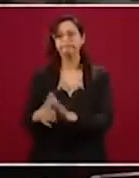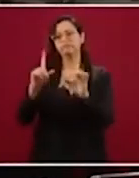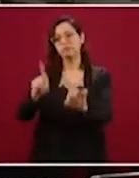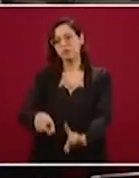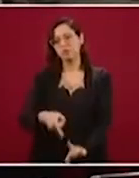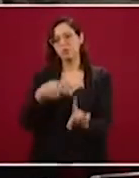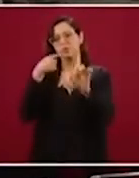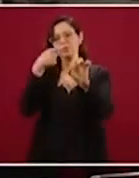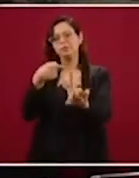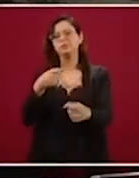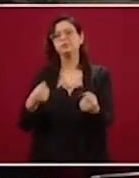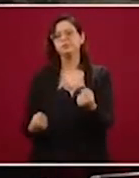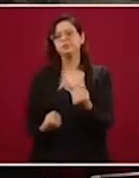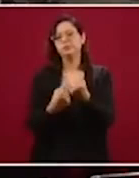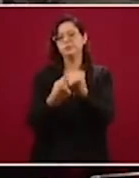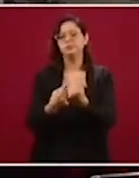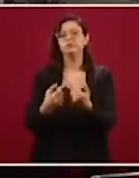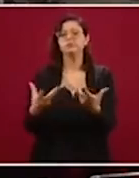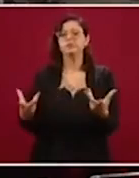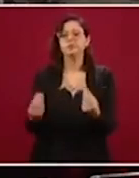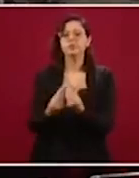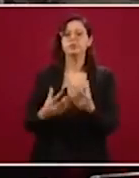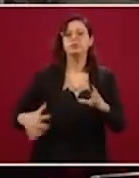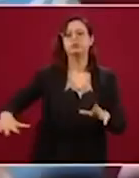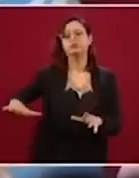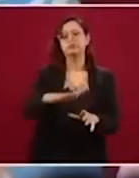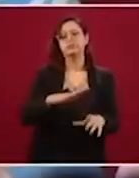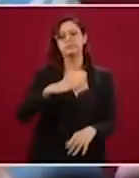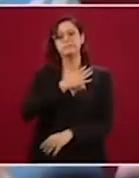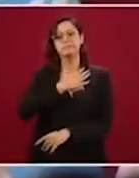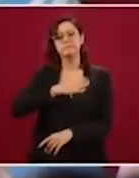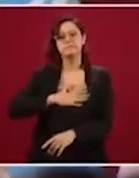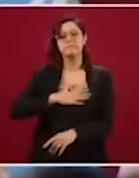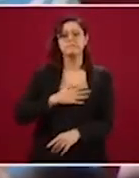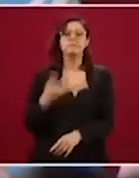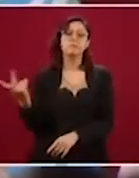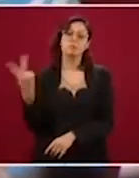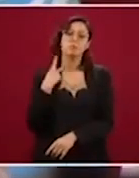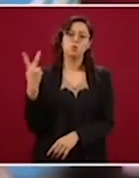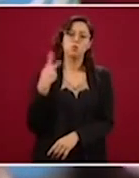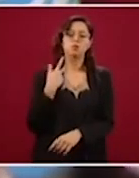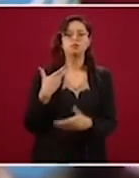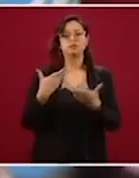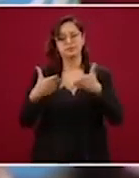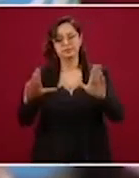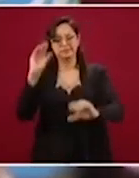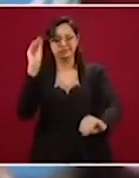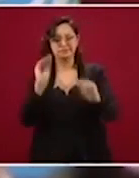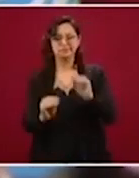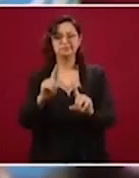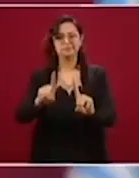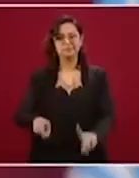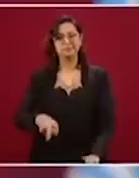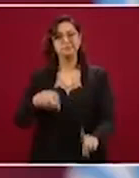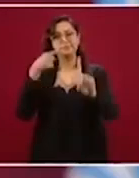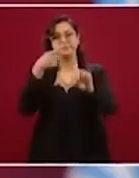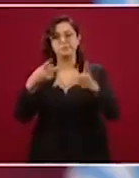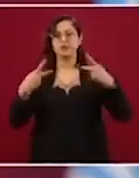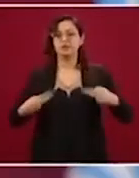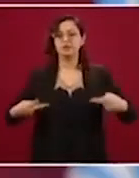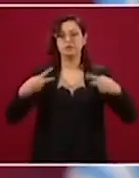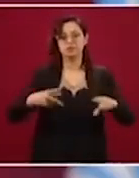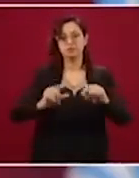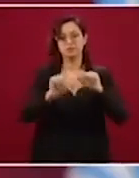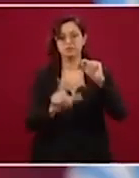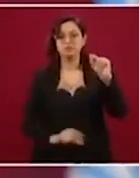la justicia social, poniendo en el centro de todas nuestras políticas públicas el bienestar de todas y todos los